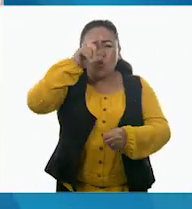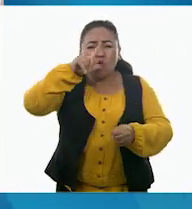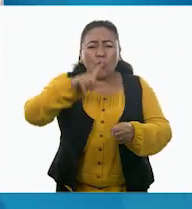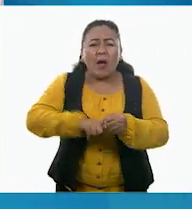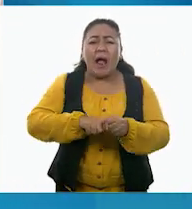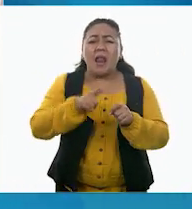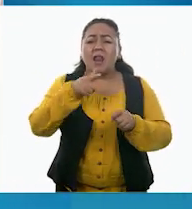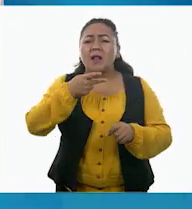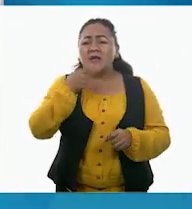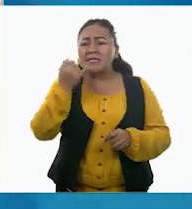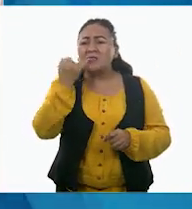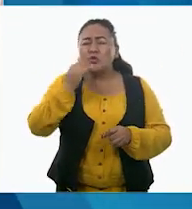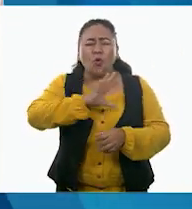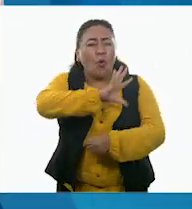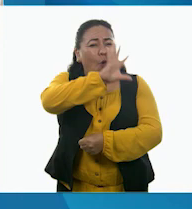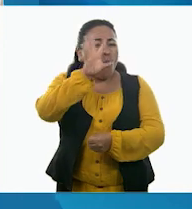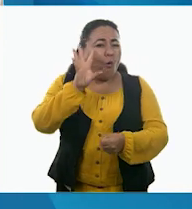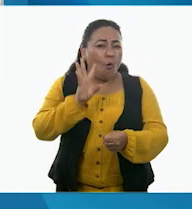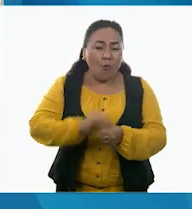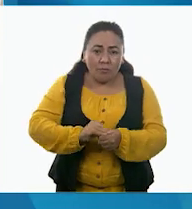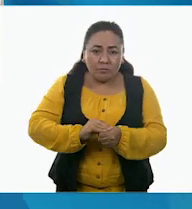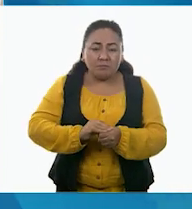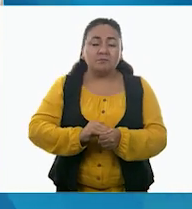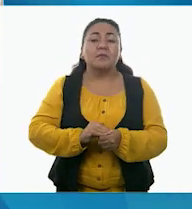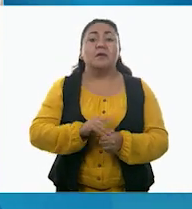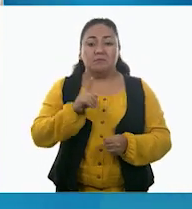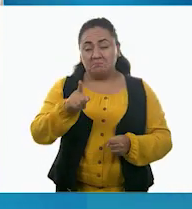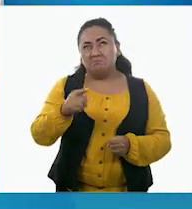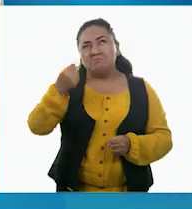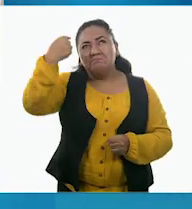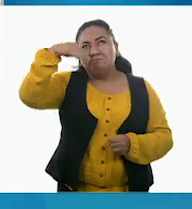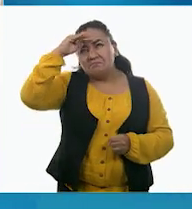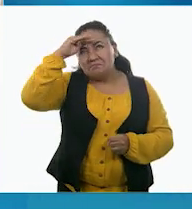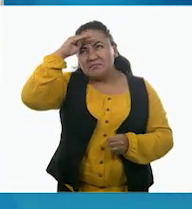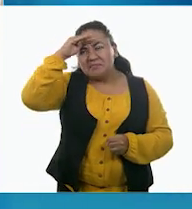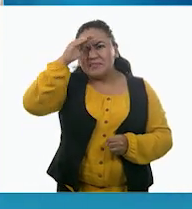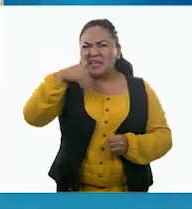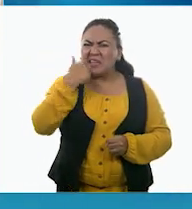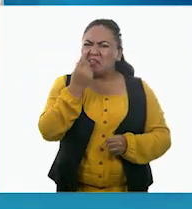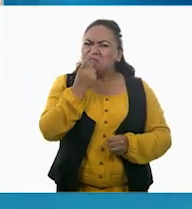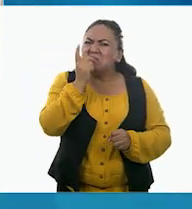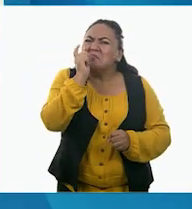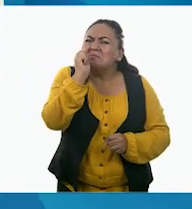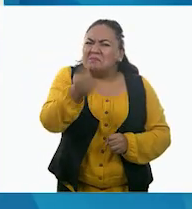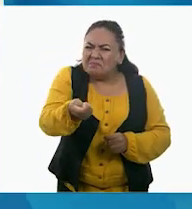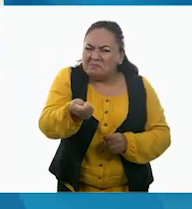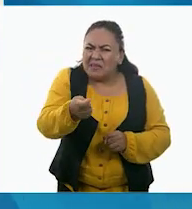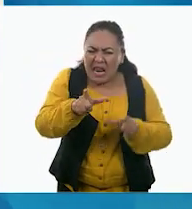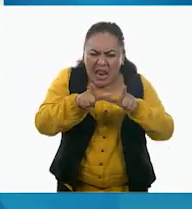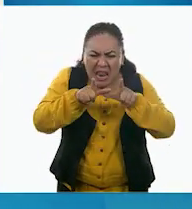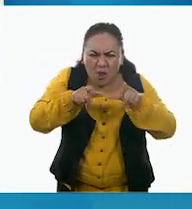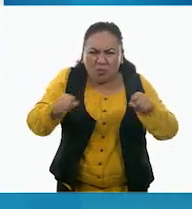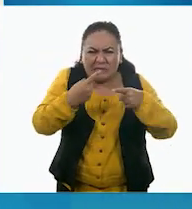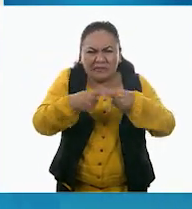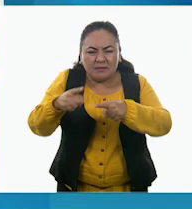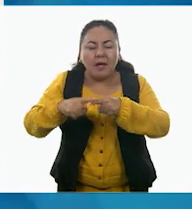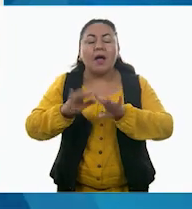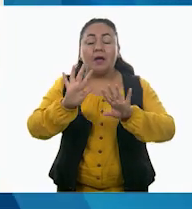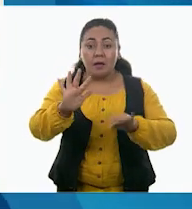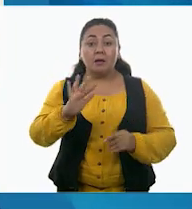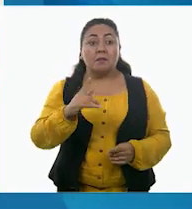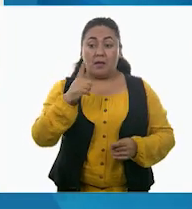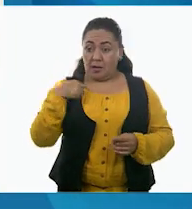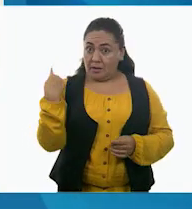y lingüística? Bueno, a lo mejor te preguntarás qué quiere decir eso. Pues quiere decir que